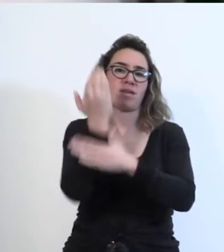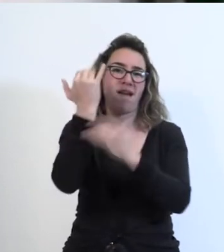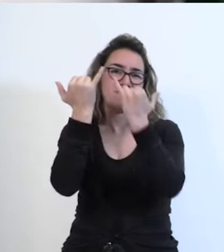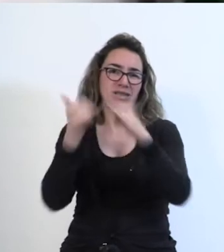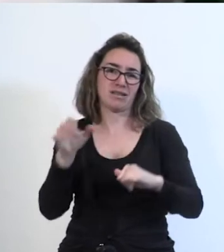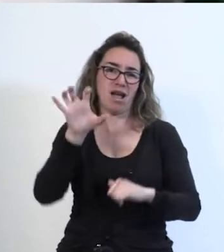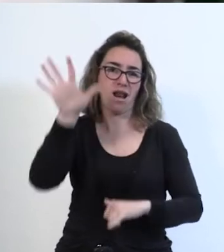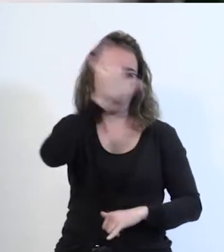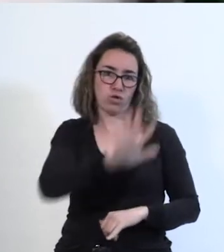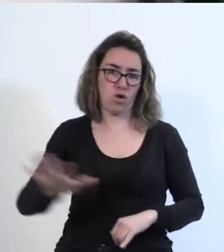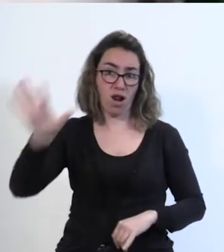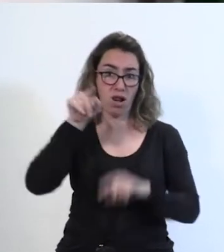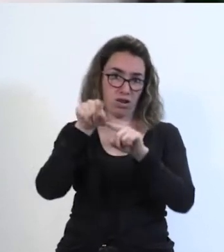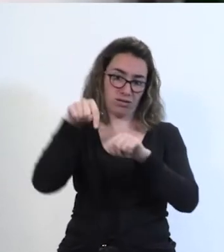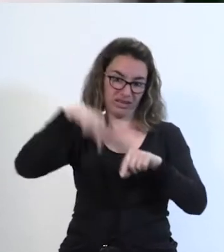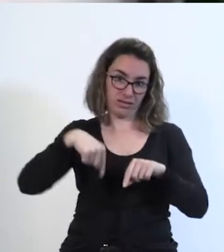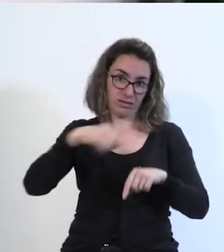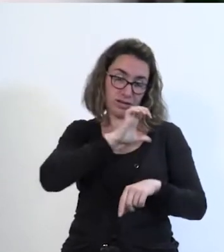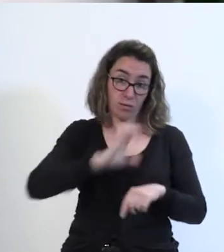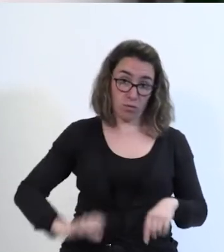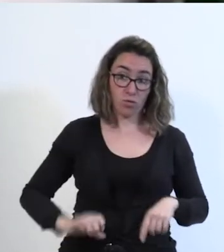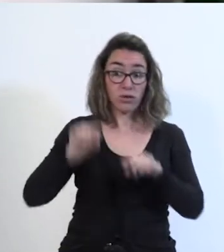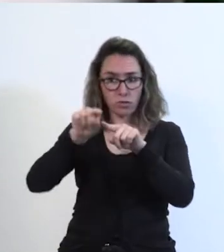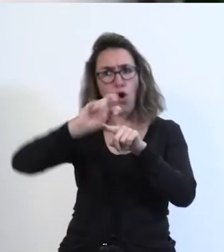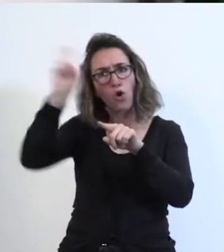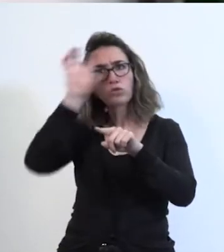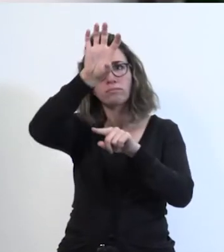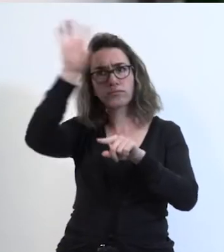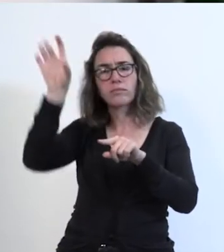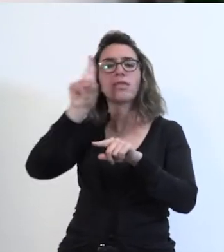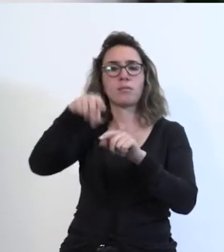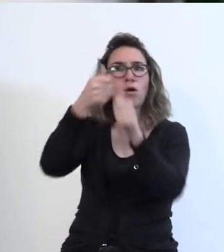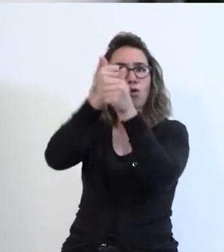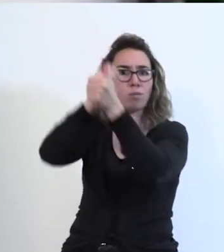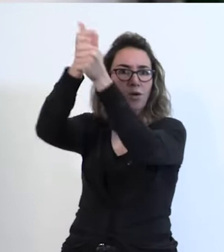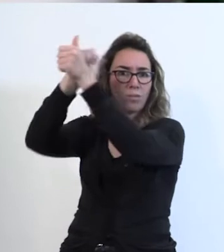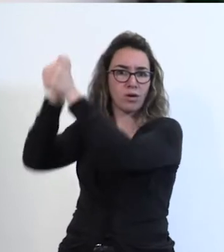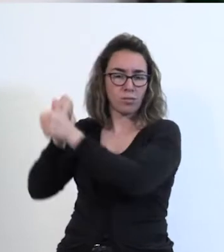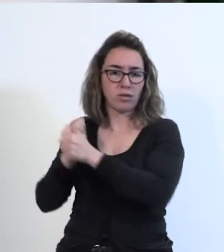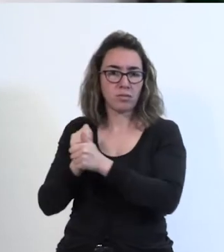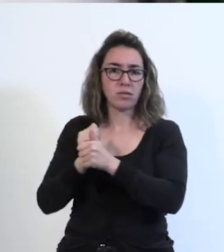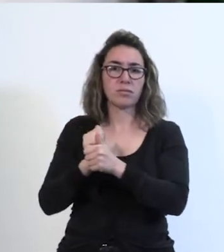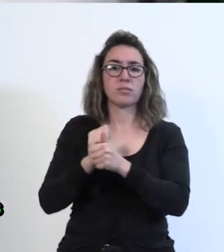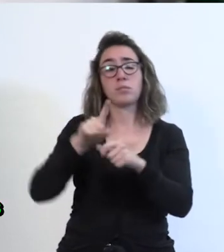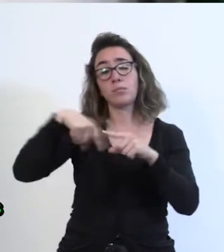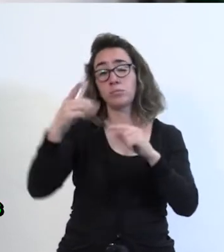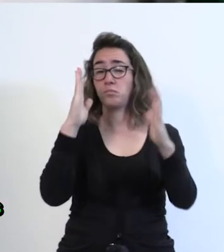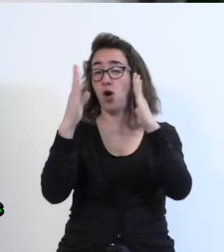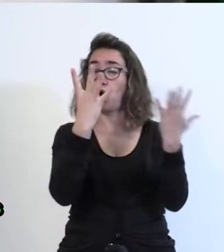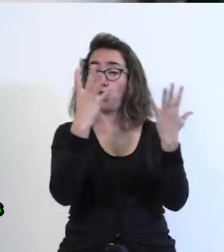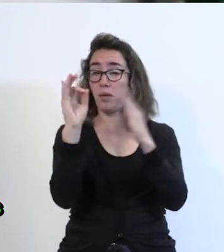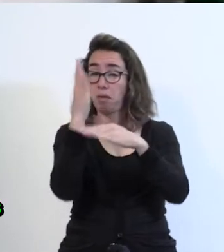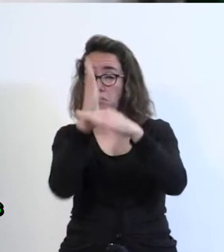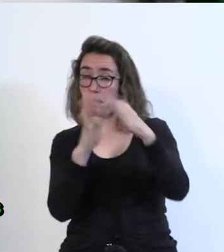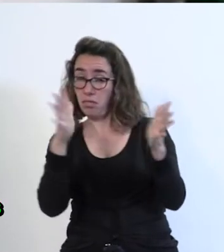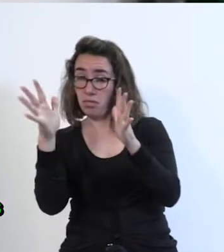Luego han ido eso exportándolo a otros países, y a mitad de los 90, justamente